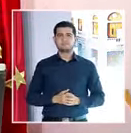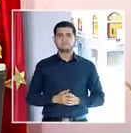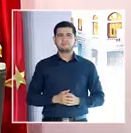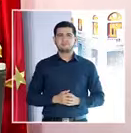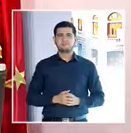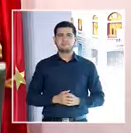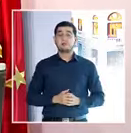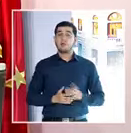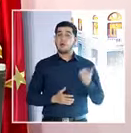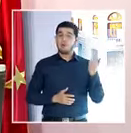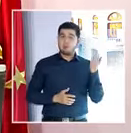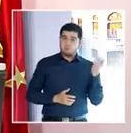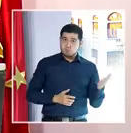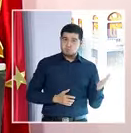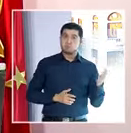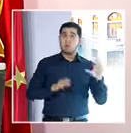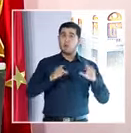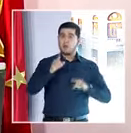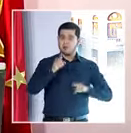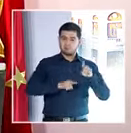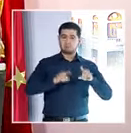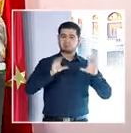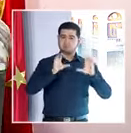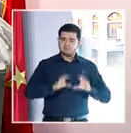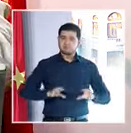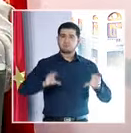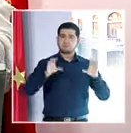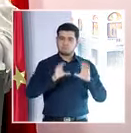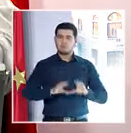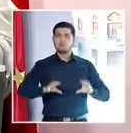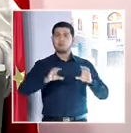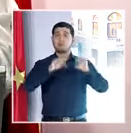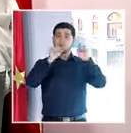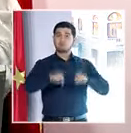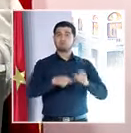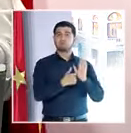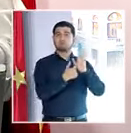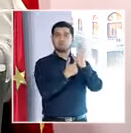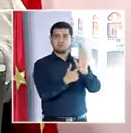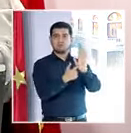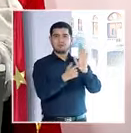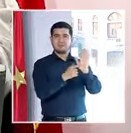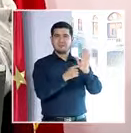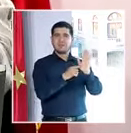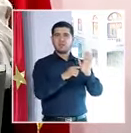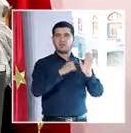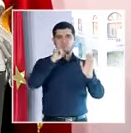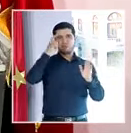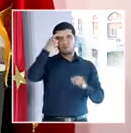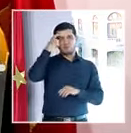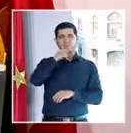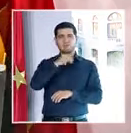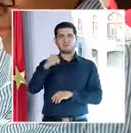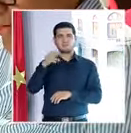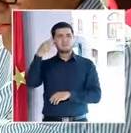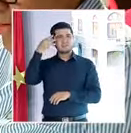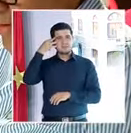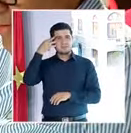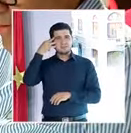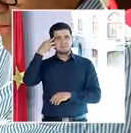son algunas de las realizaciones que podemos mostrar como gobierno departamental. No